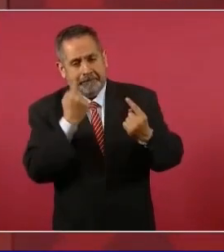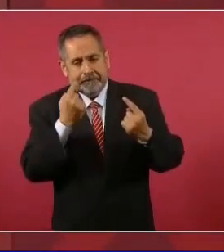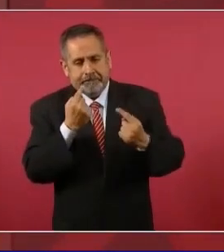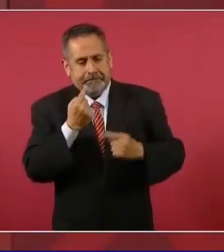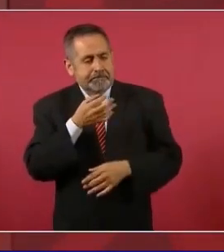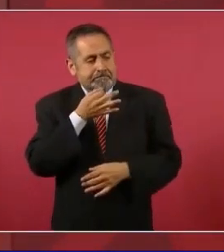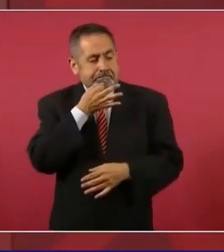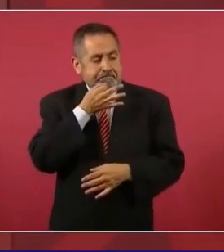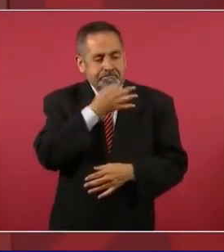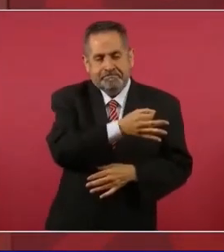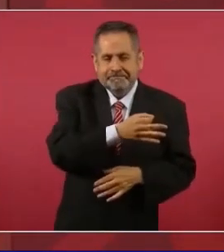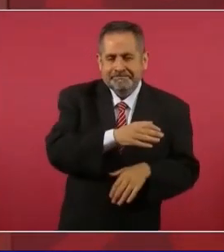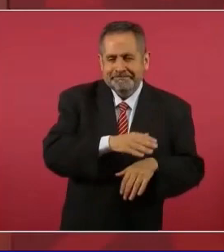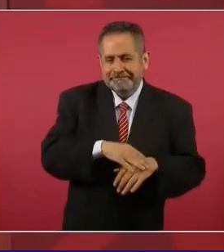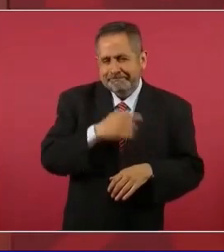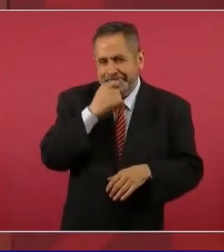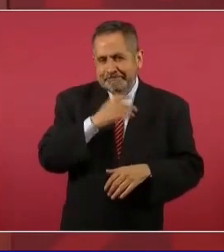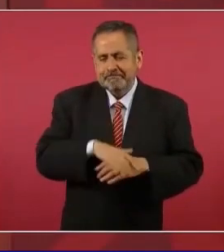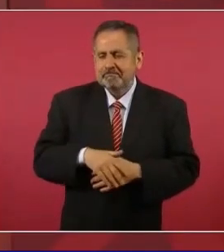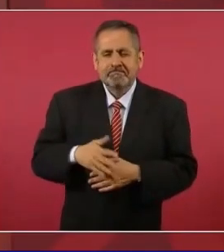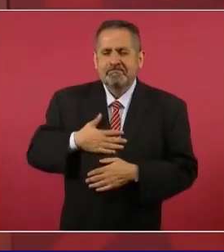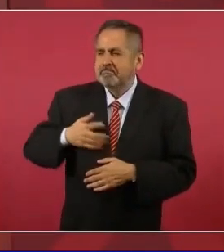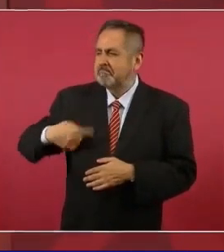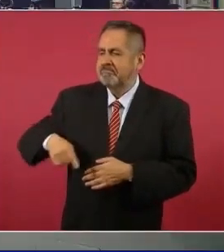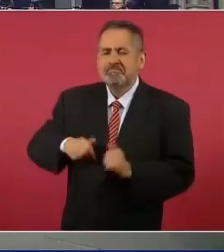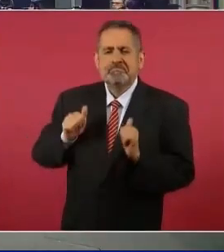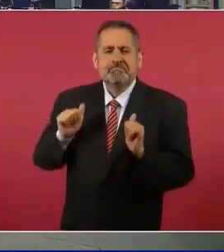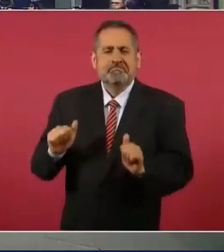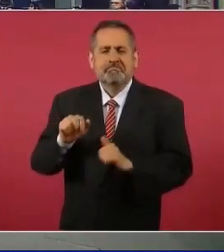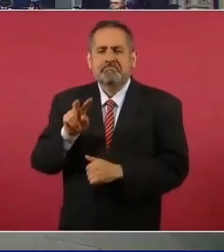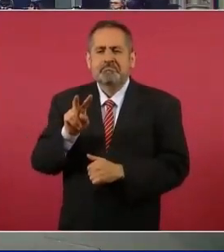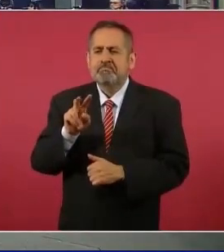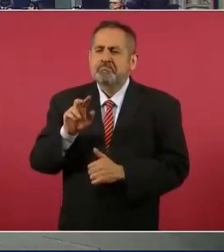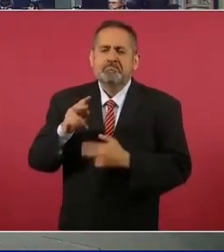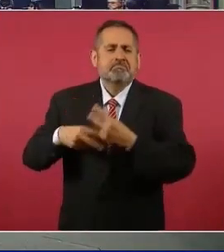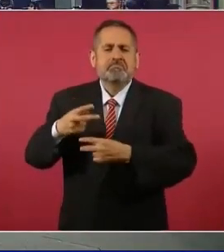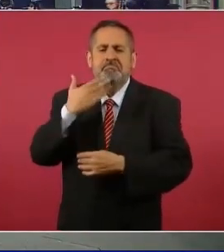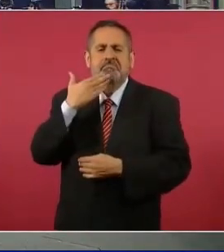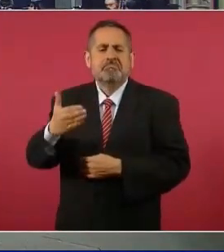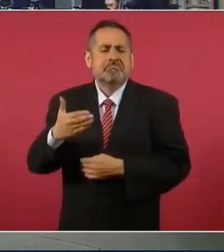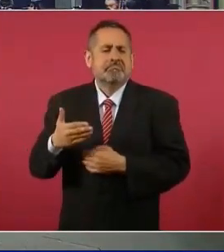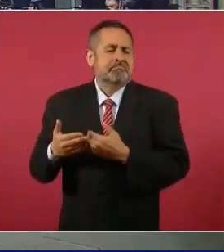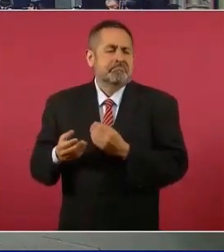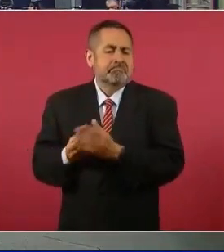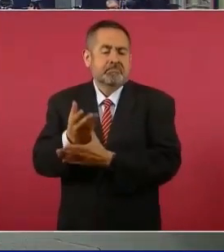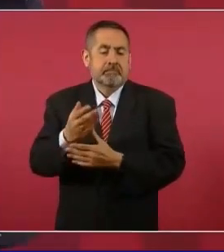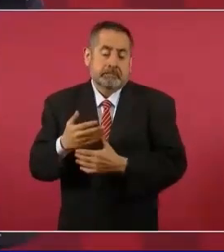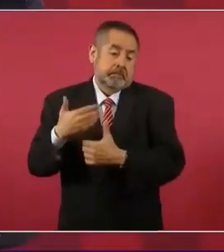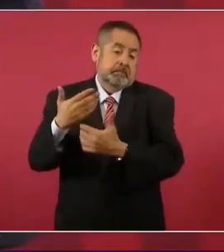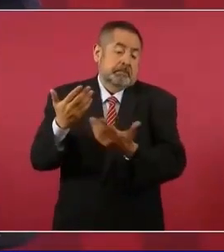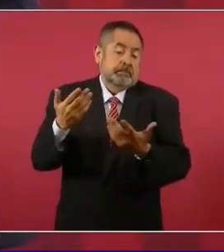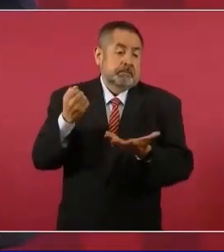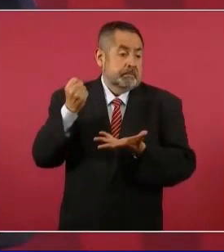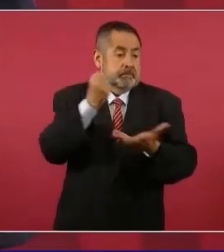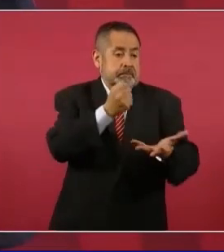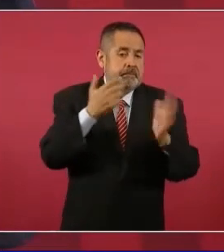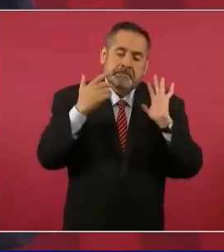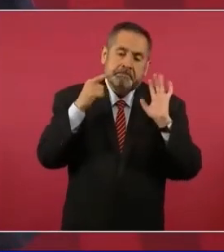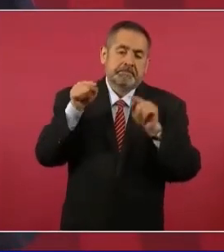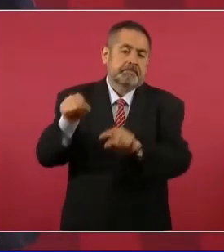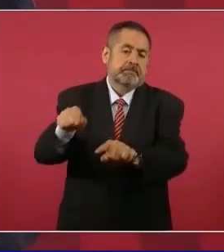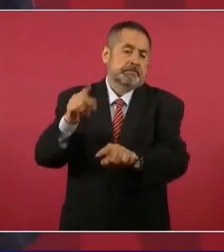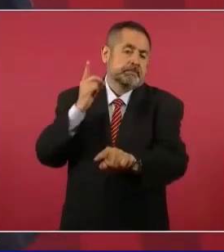pero vamos bien. Y al final va a ser el Congreso, va a ser la Cámara de